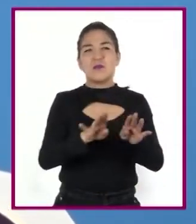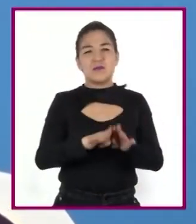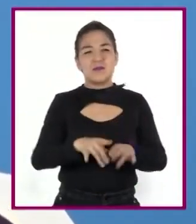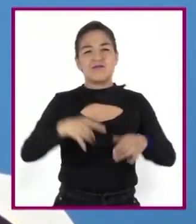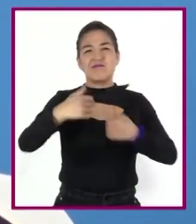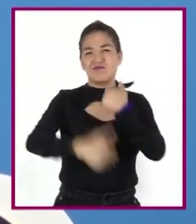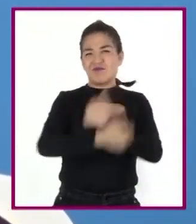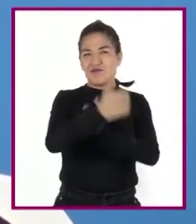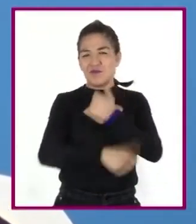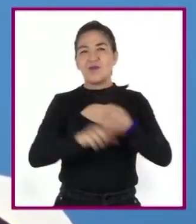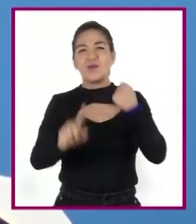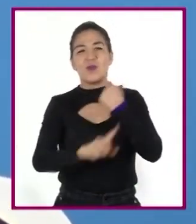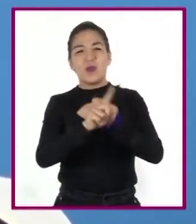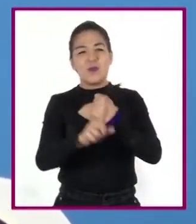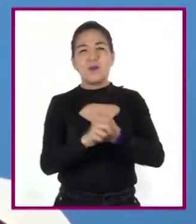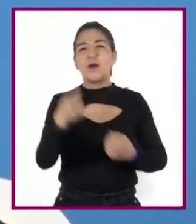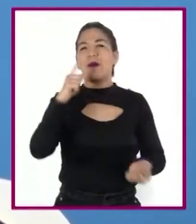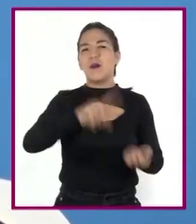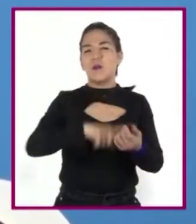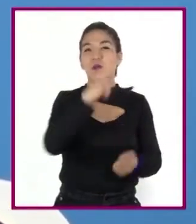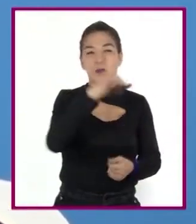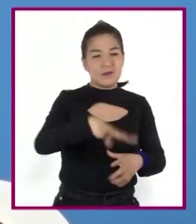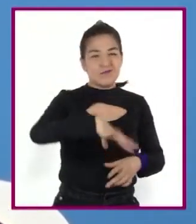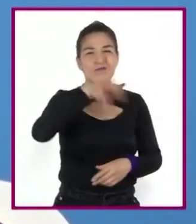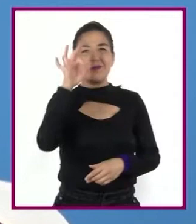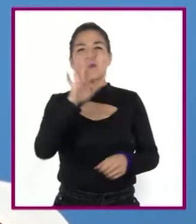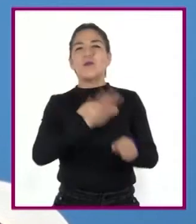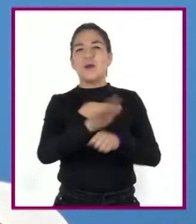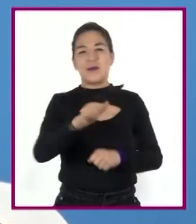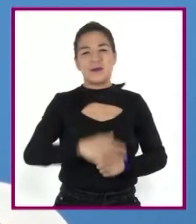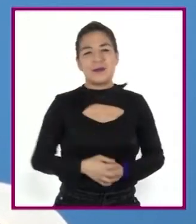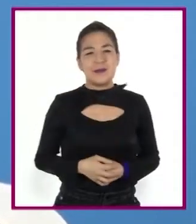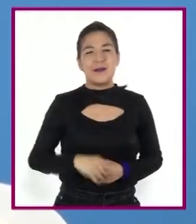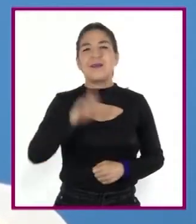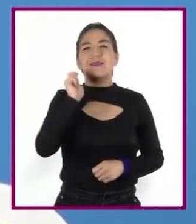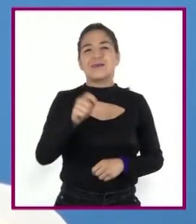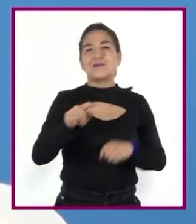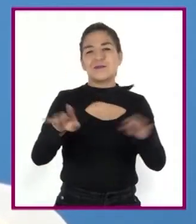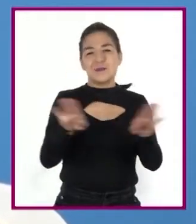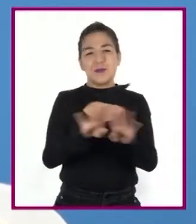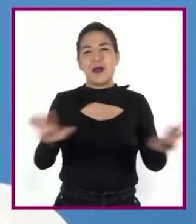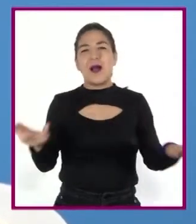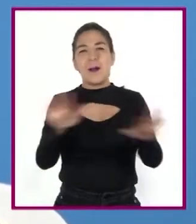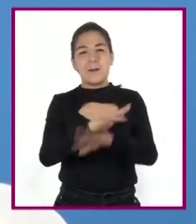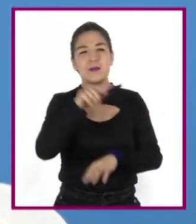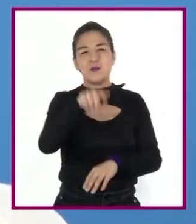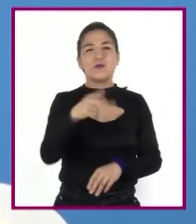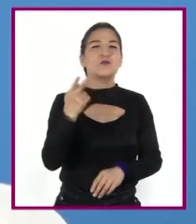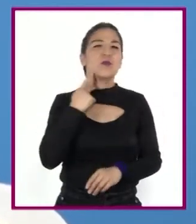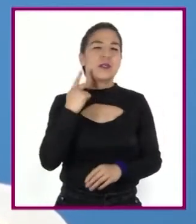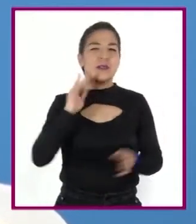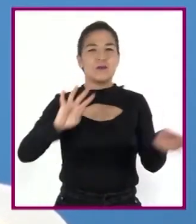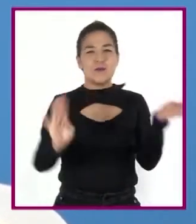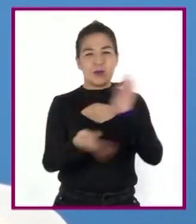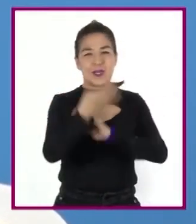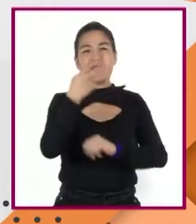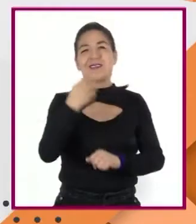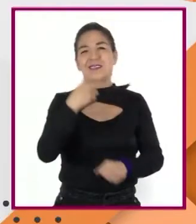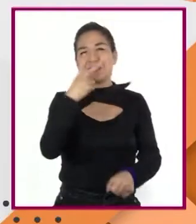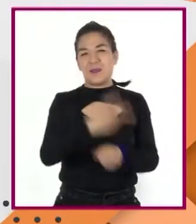y conflictos, salvo uno, que configuró la política mundial antes de la Segunda Guerra